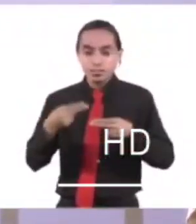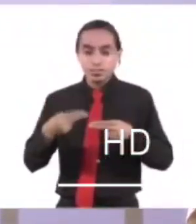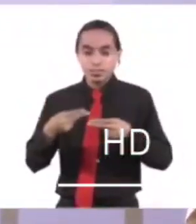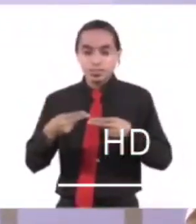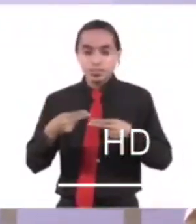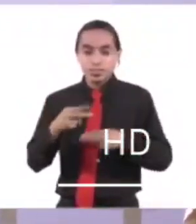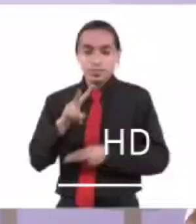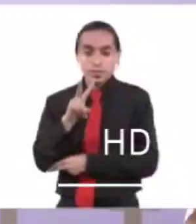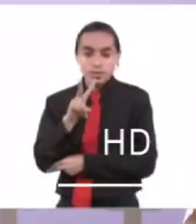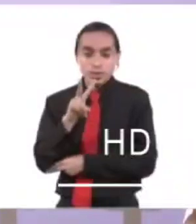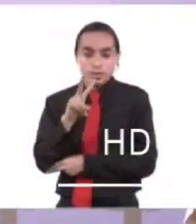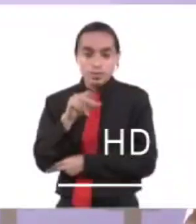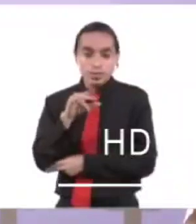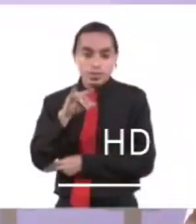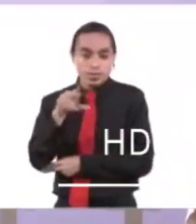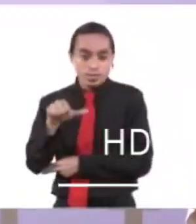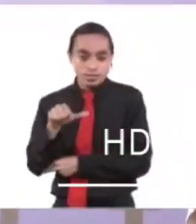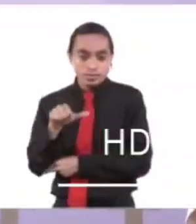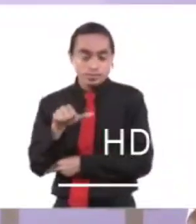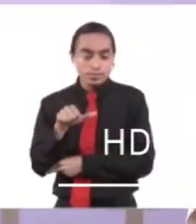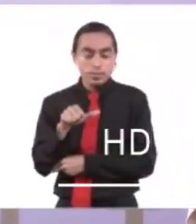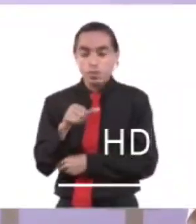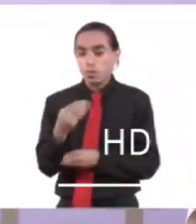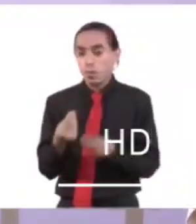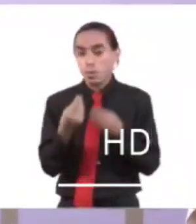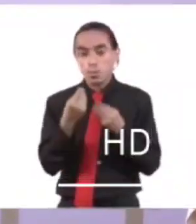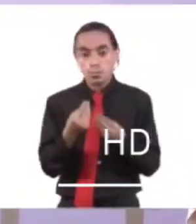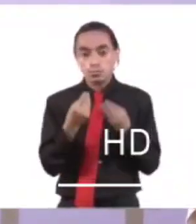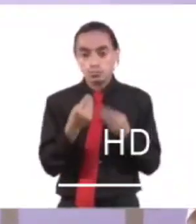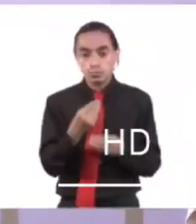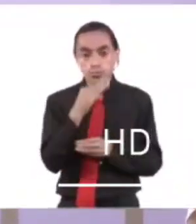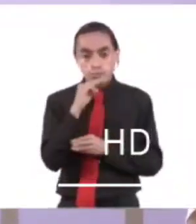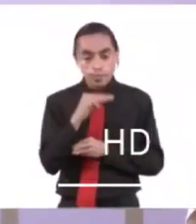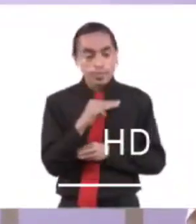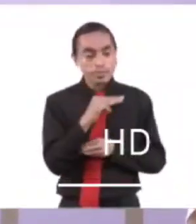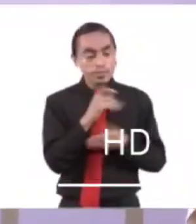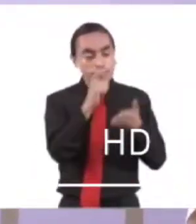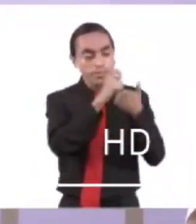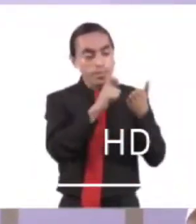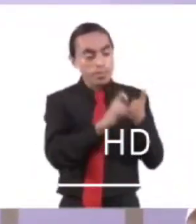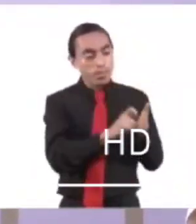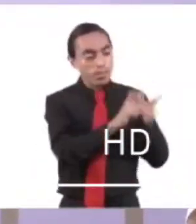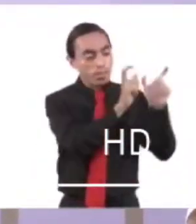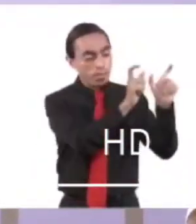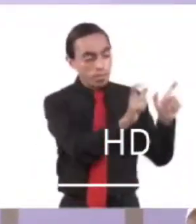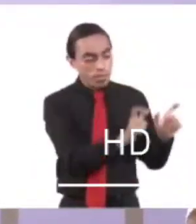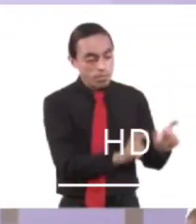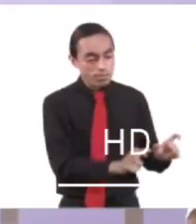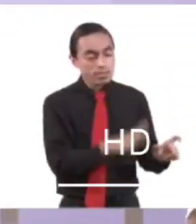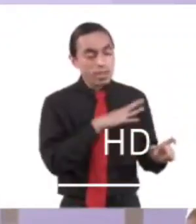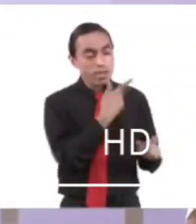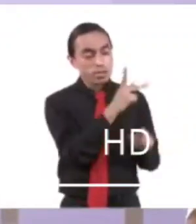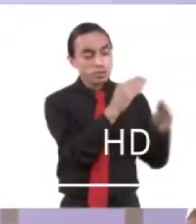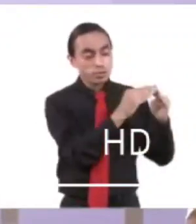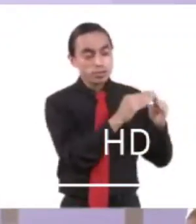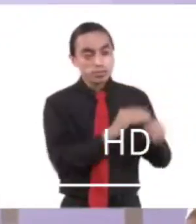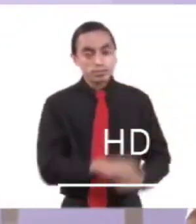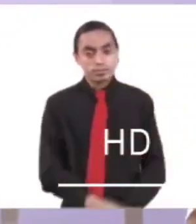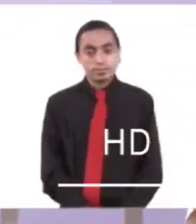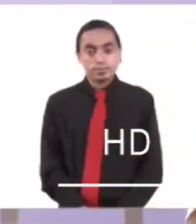muchos más mensajes que pegaron en la fachada de la casa del